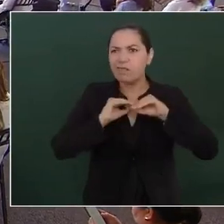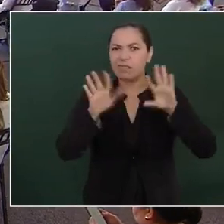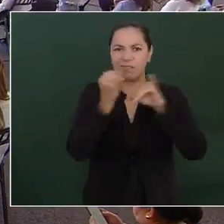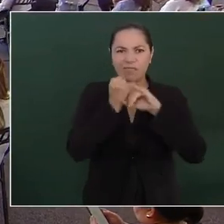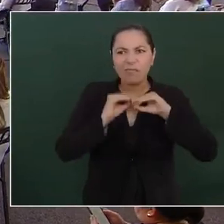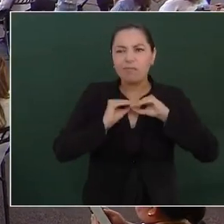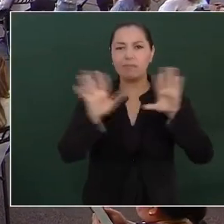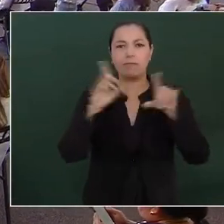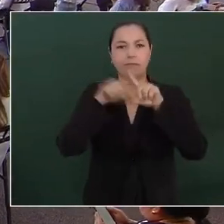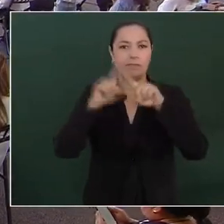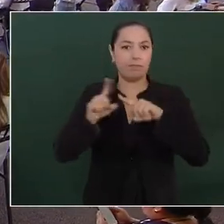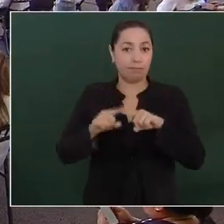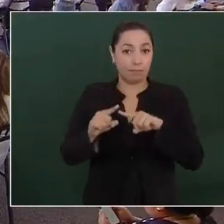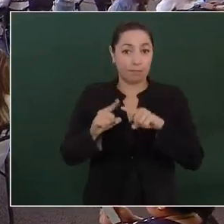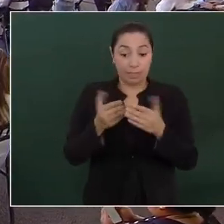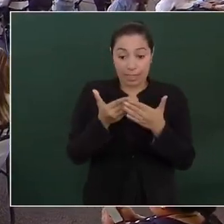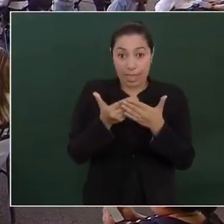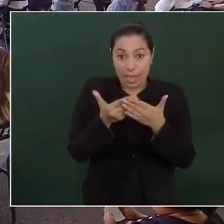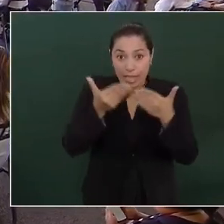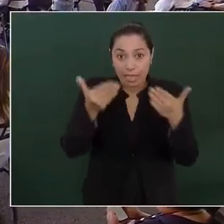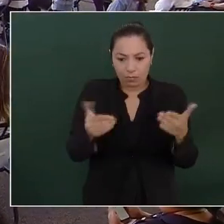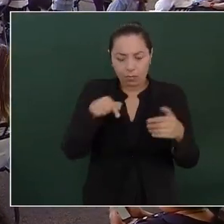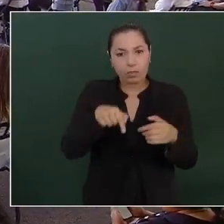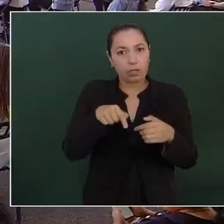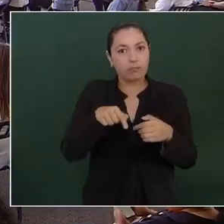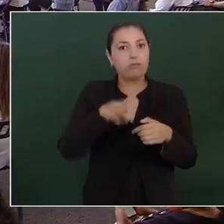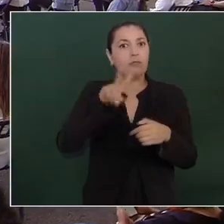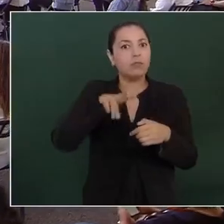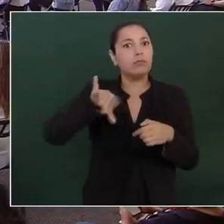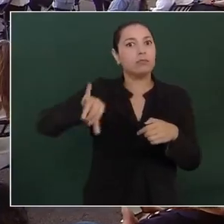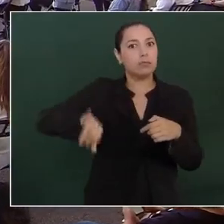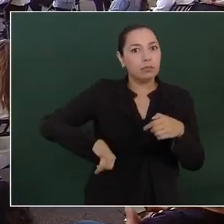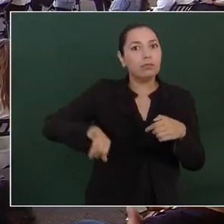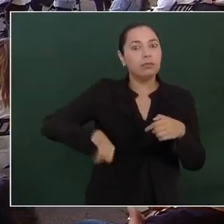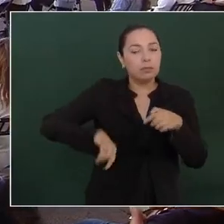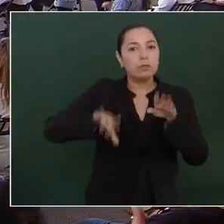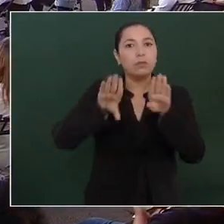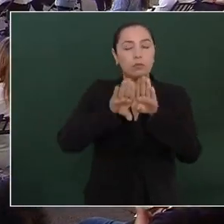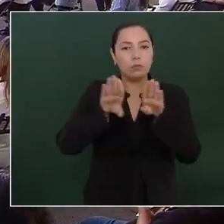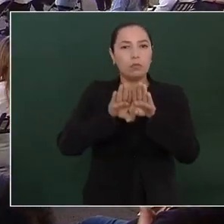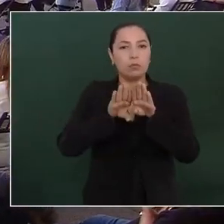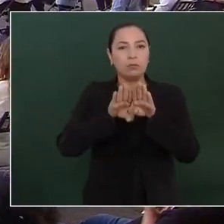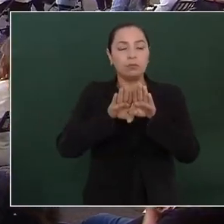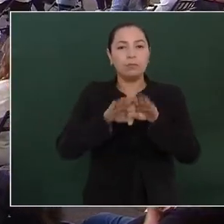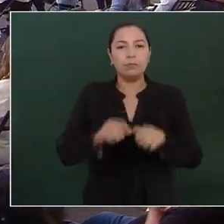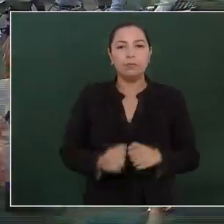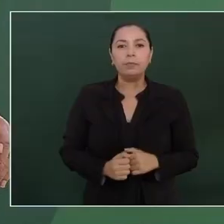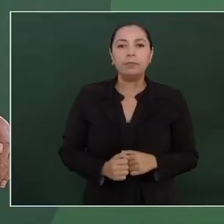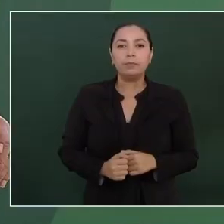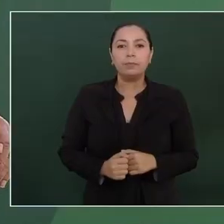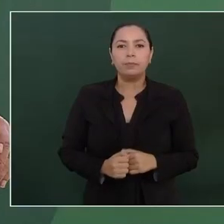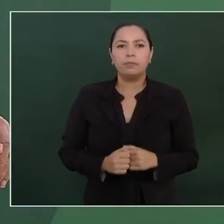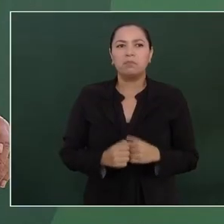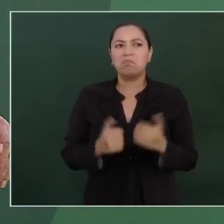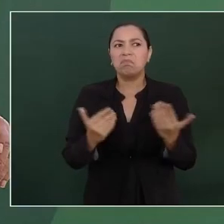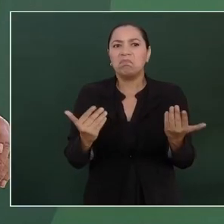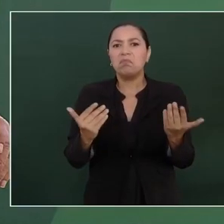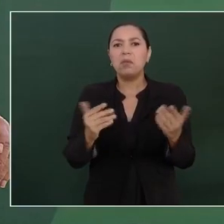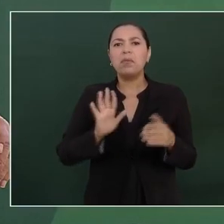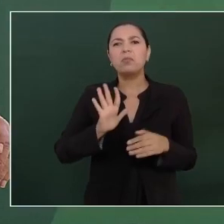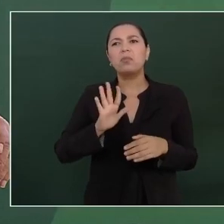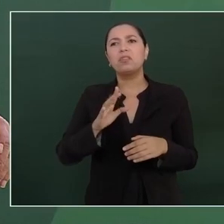Estamos viviendo tiempos interesantes, no tenemos por qué